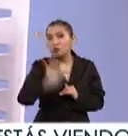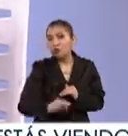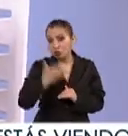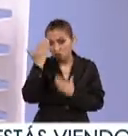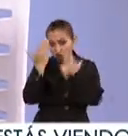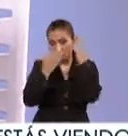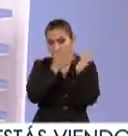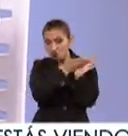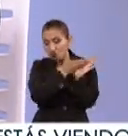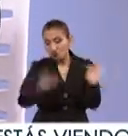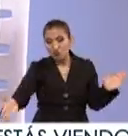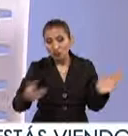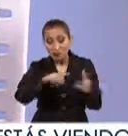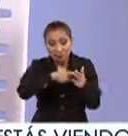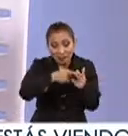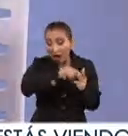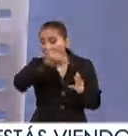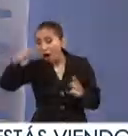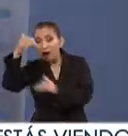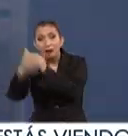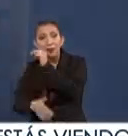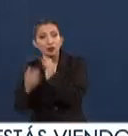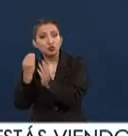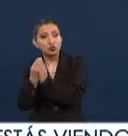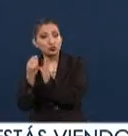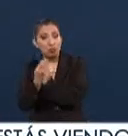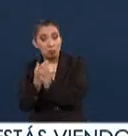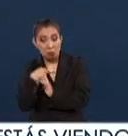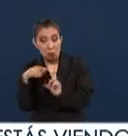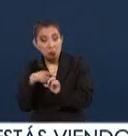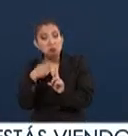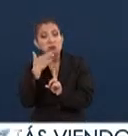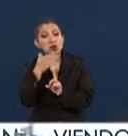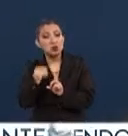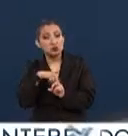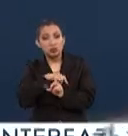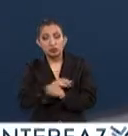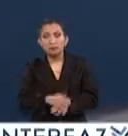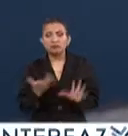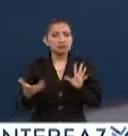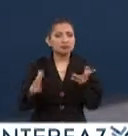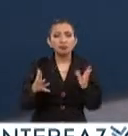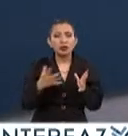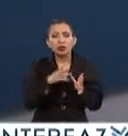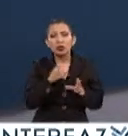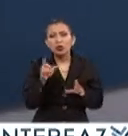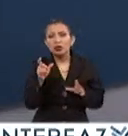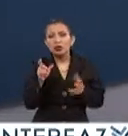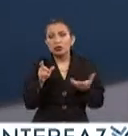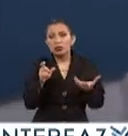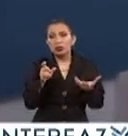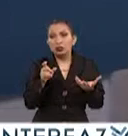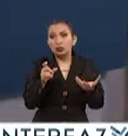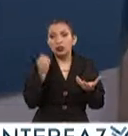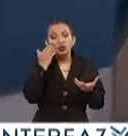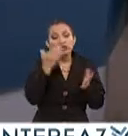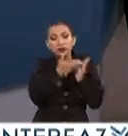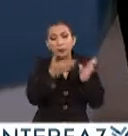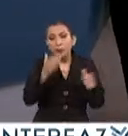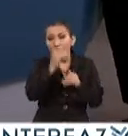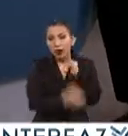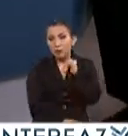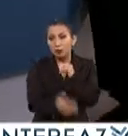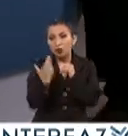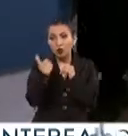24%. ¿Sí? Entonces nos parece que es bastante positivo lo que hemos hecho. En promedio, ¿cuánto se debe en cuánto tiempo debe